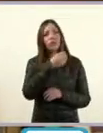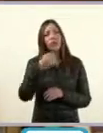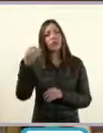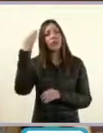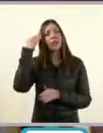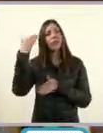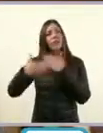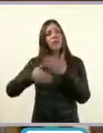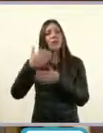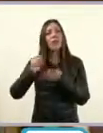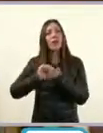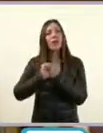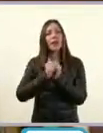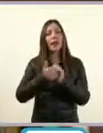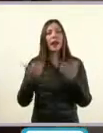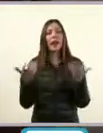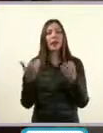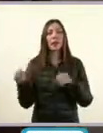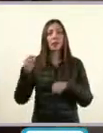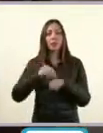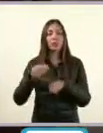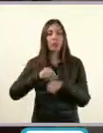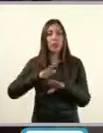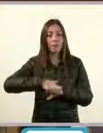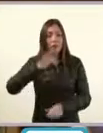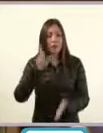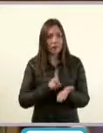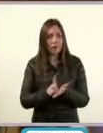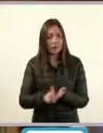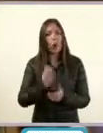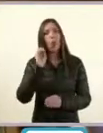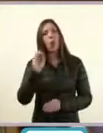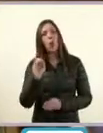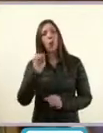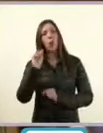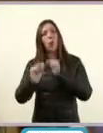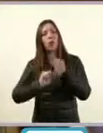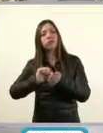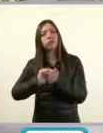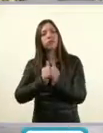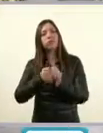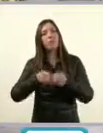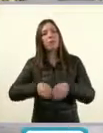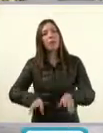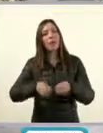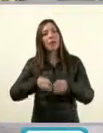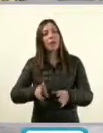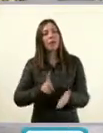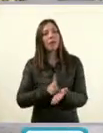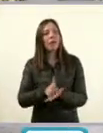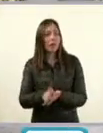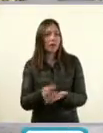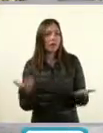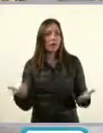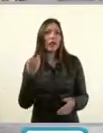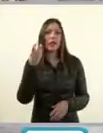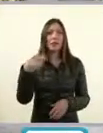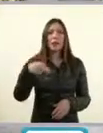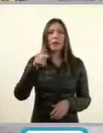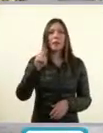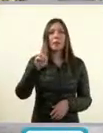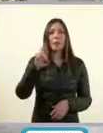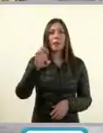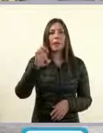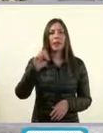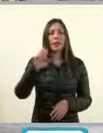se generen derechos o que se pierdan derechos. Entonces tenemos eso que se llama prescripción. La prescripción es qué pasa, qué efectos tiene el transcurso del